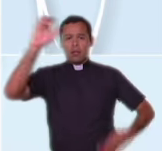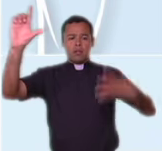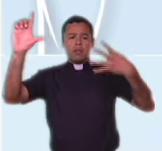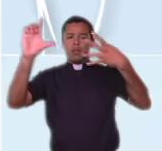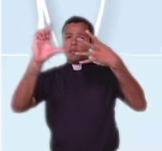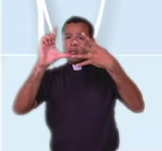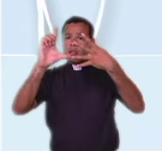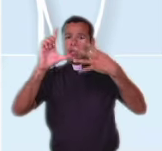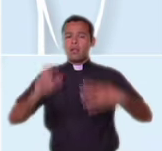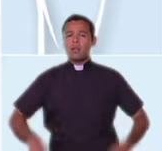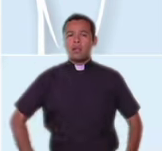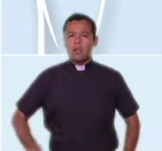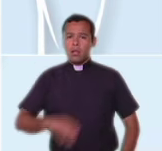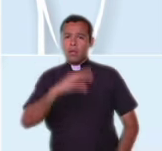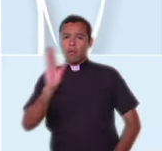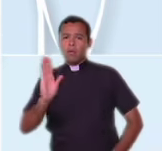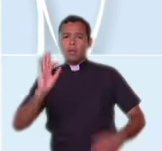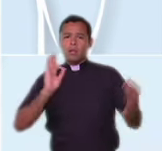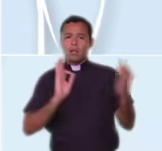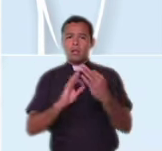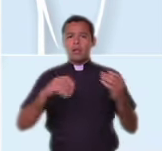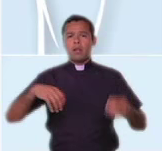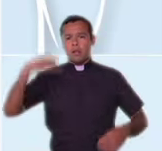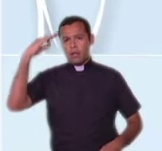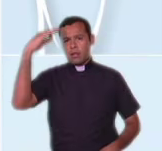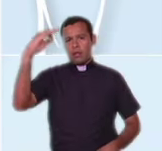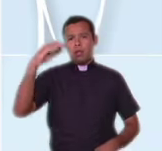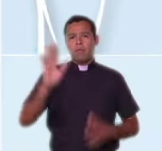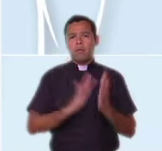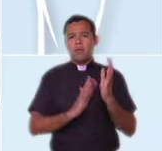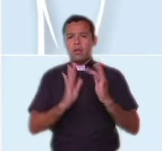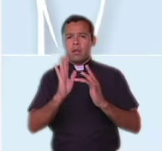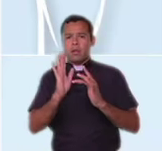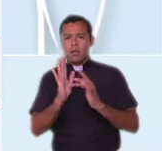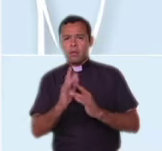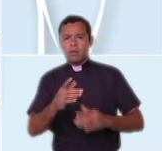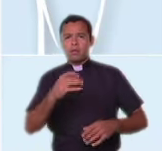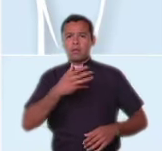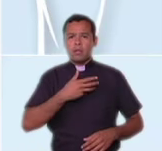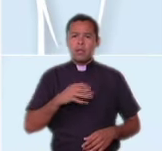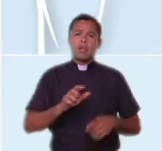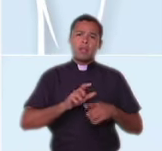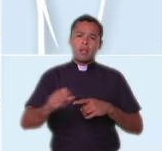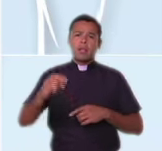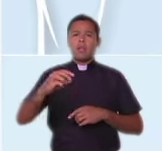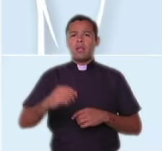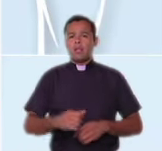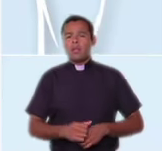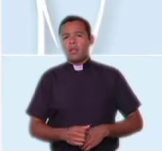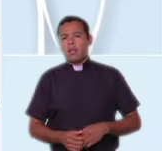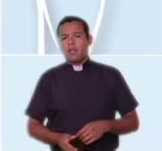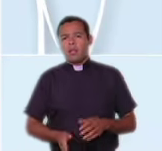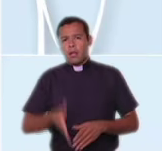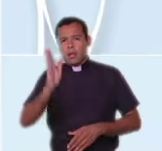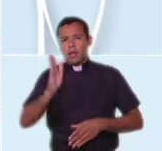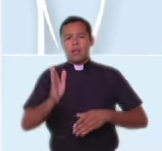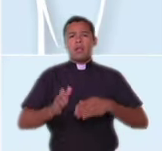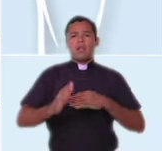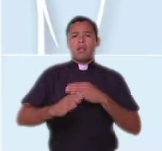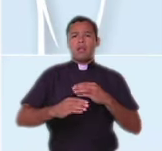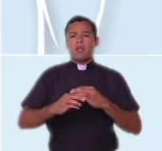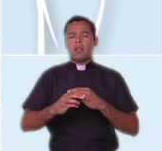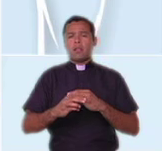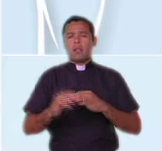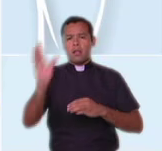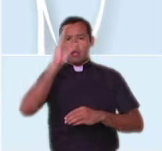Del Evangelio según San Lucas. Cuando ya se acercaba el tiempo en que tenía que salir de este mundo, Jesús tomó